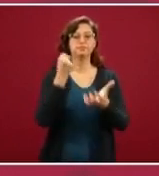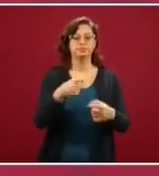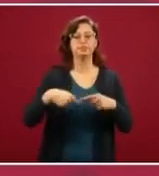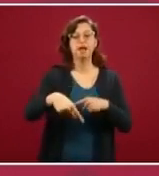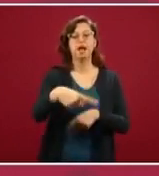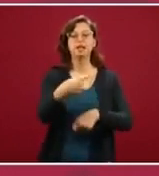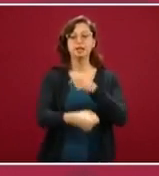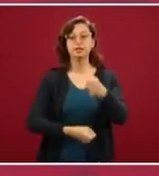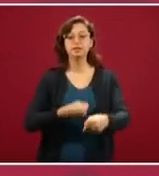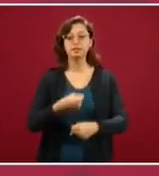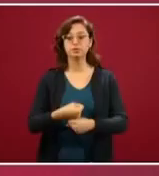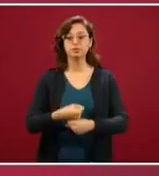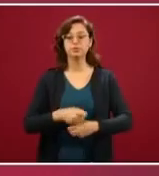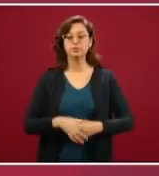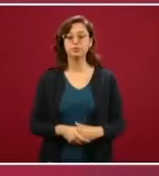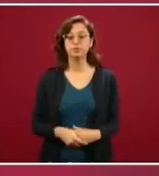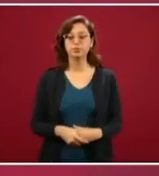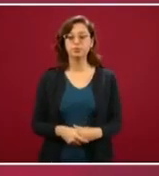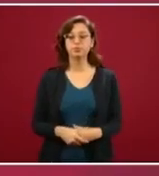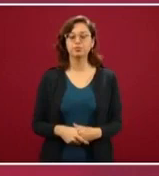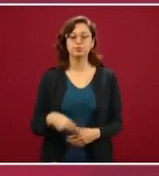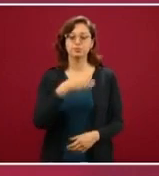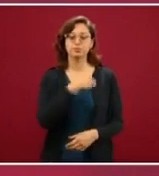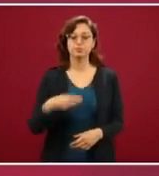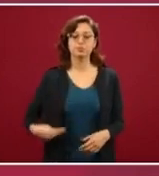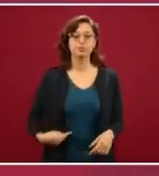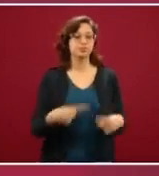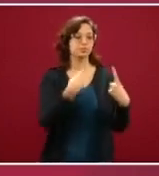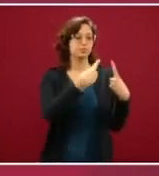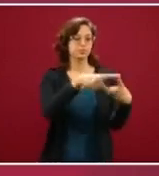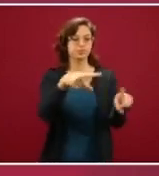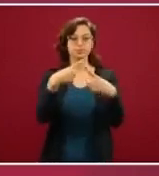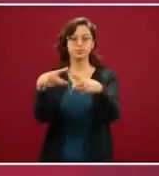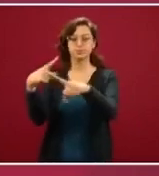año, ¿sí?, los municipios. Ahí lo